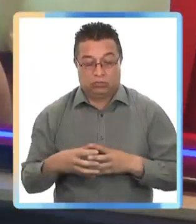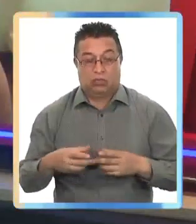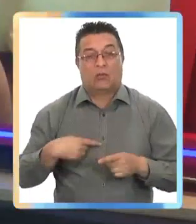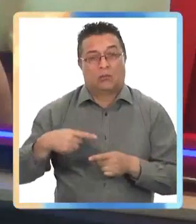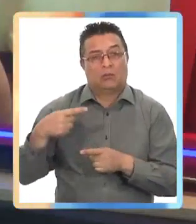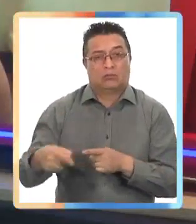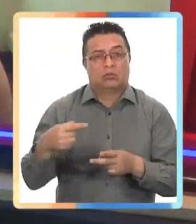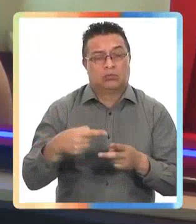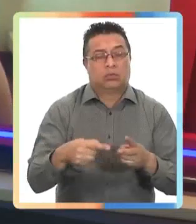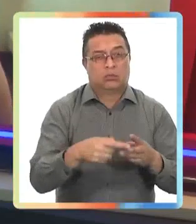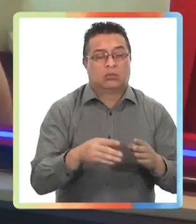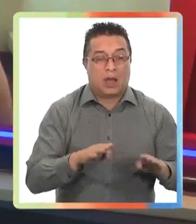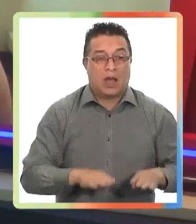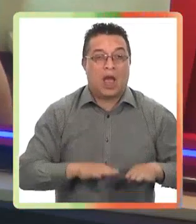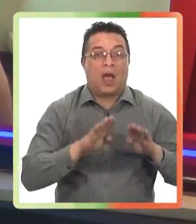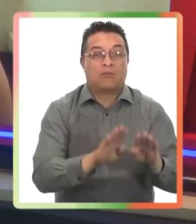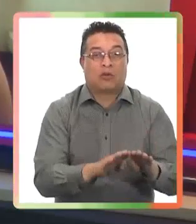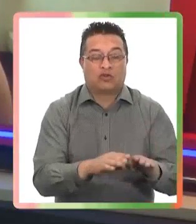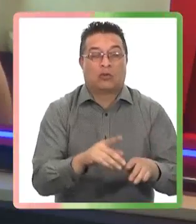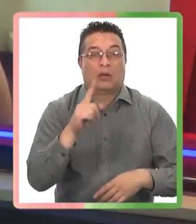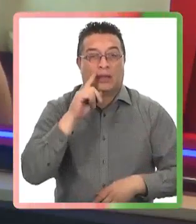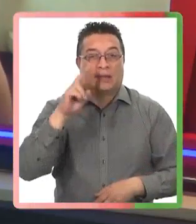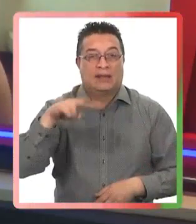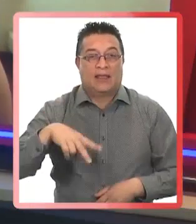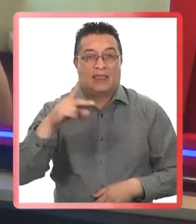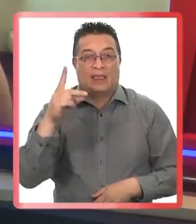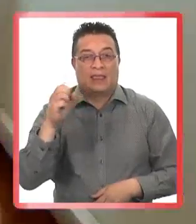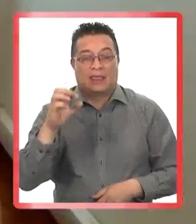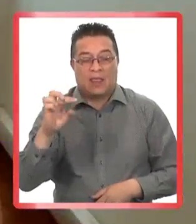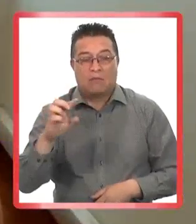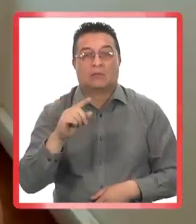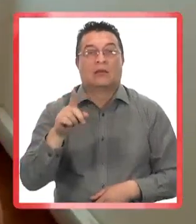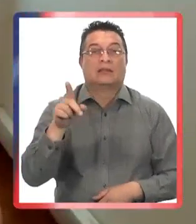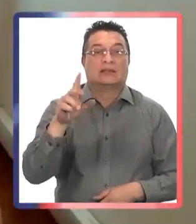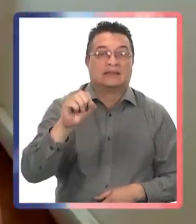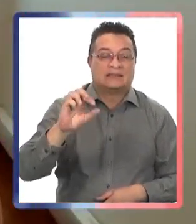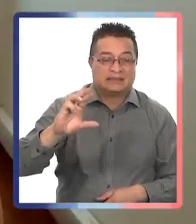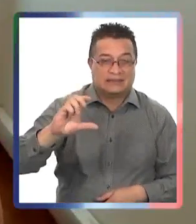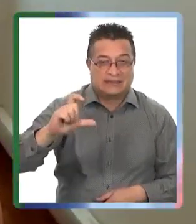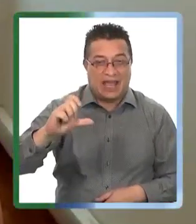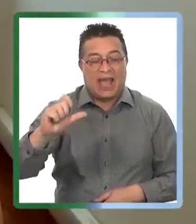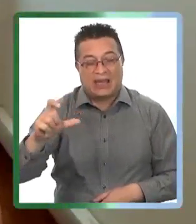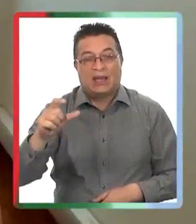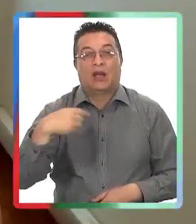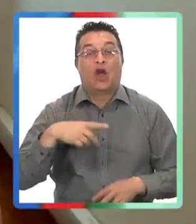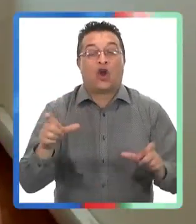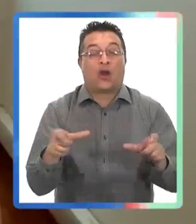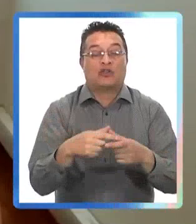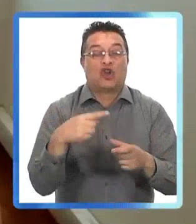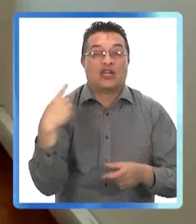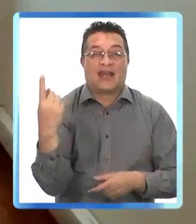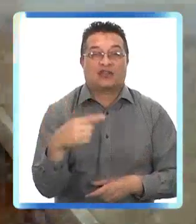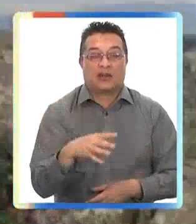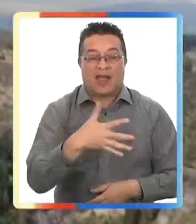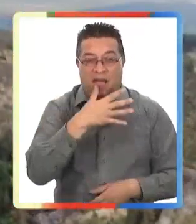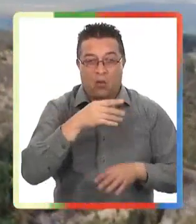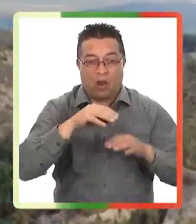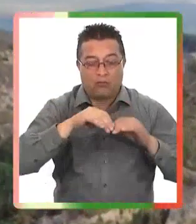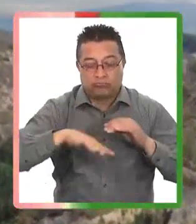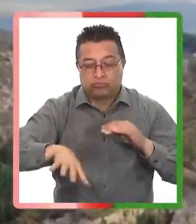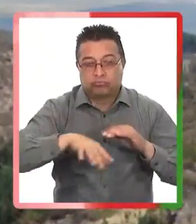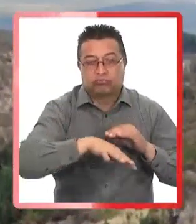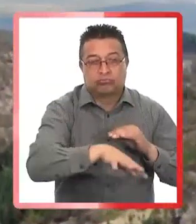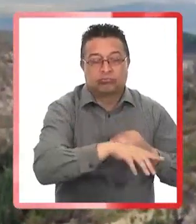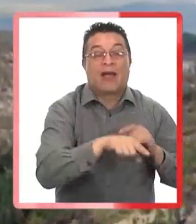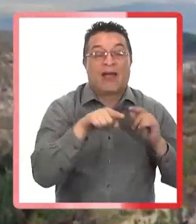parte del INDAP, del SAG, de la Comisión Nacional de Riego, que permitan Primero, entregar